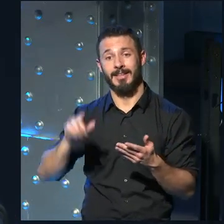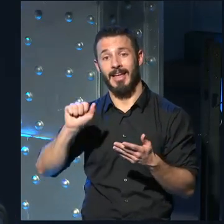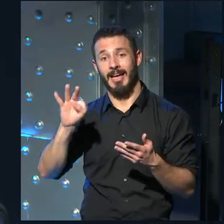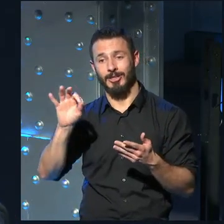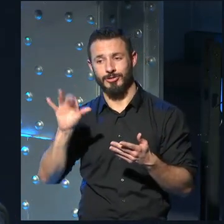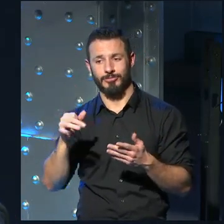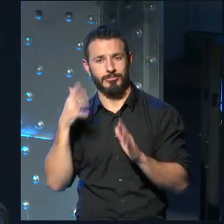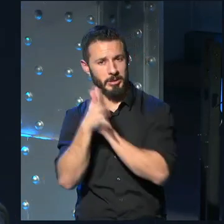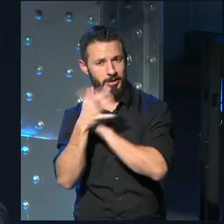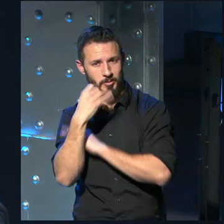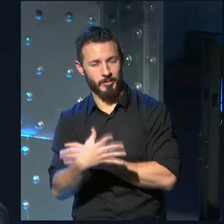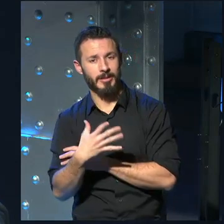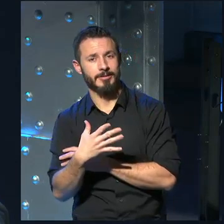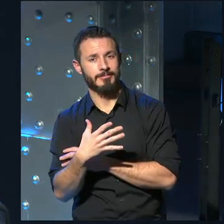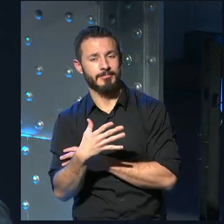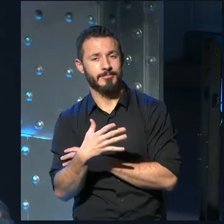muy bien,